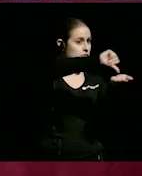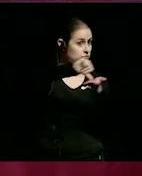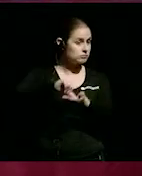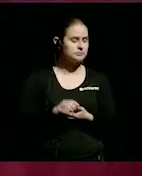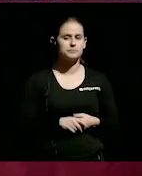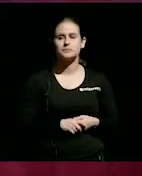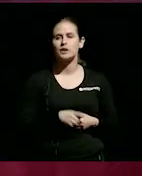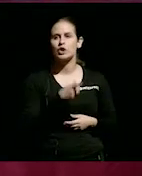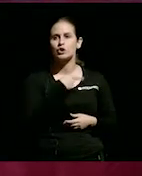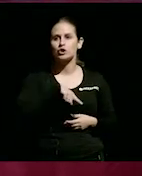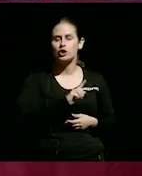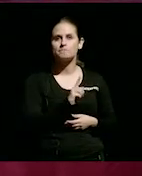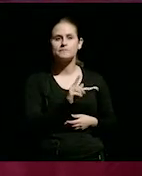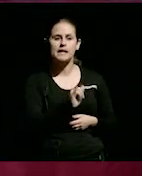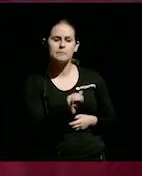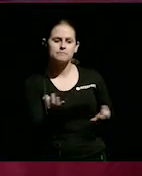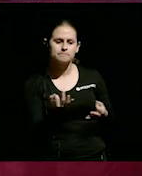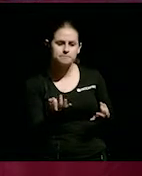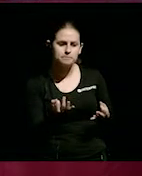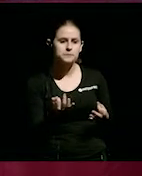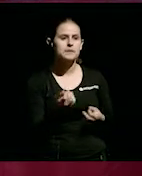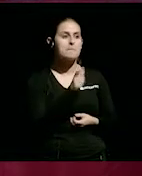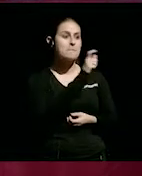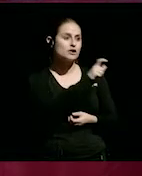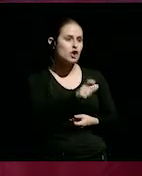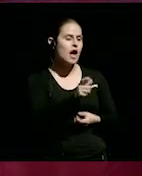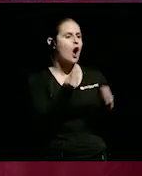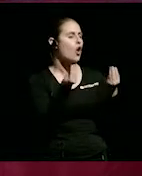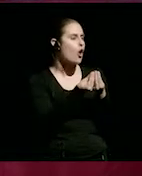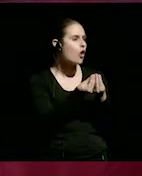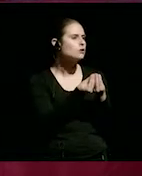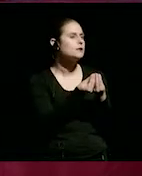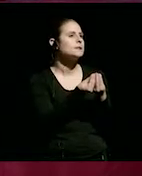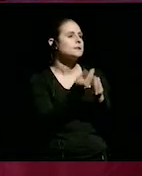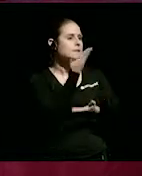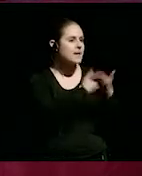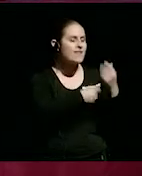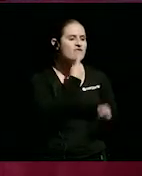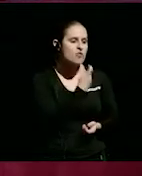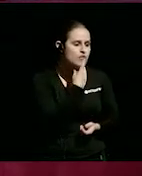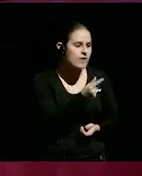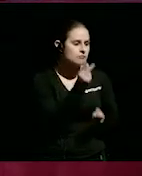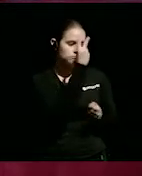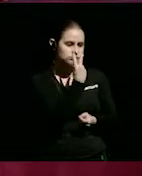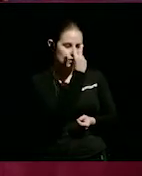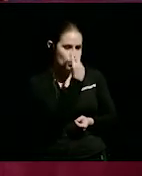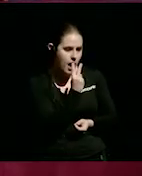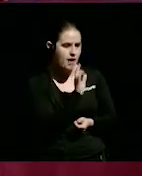tenemos a las personas con dificultades visuales, físicamente